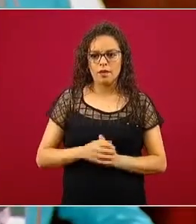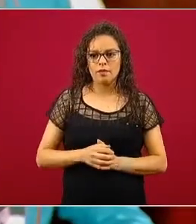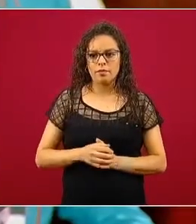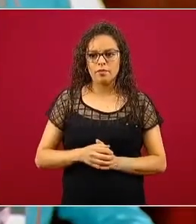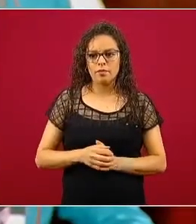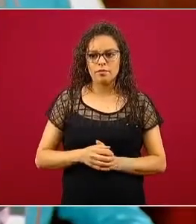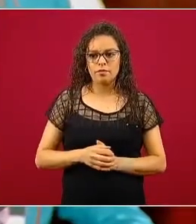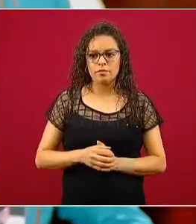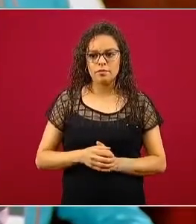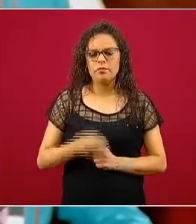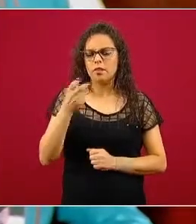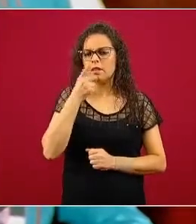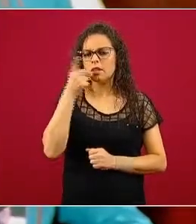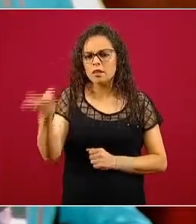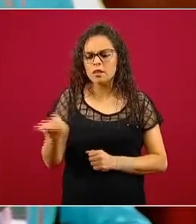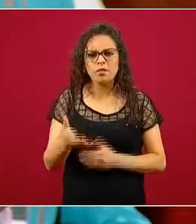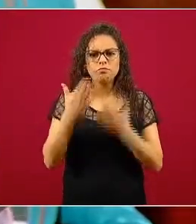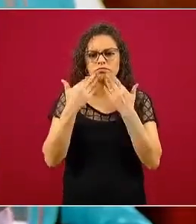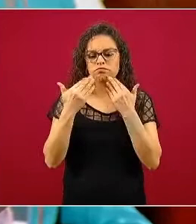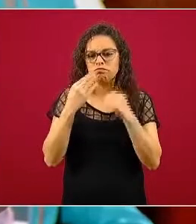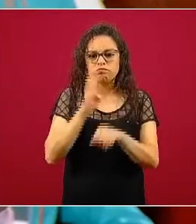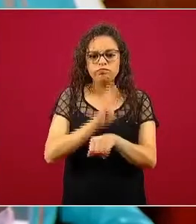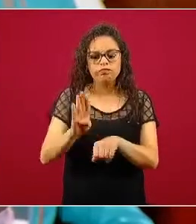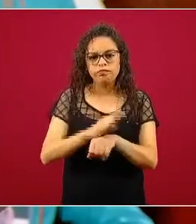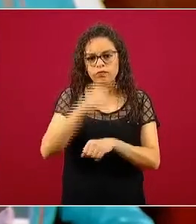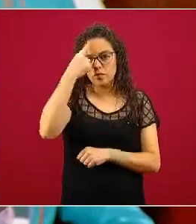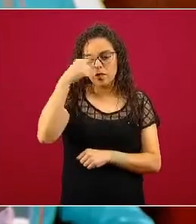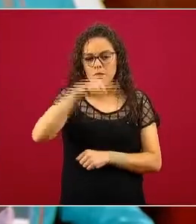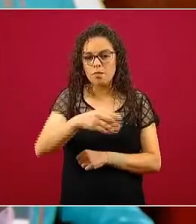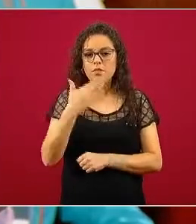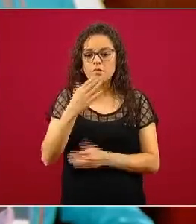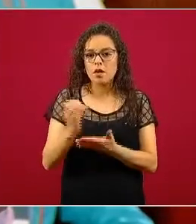cual concluyeron que no hay ningún beneficio terapéutico